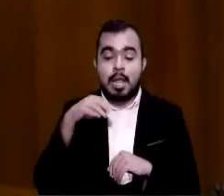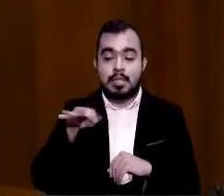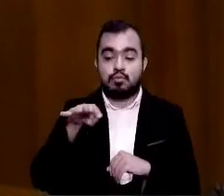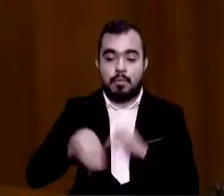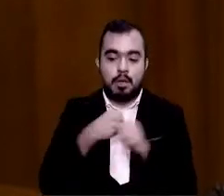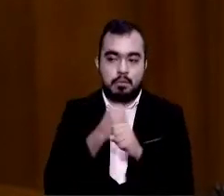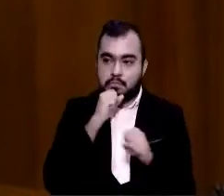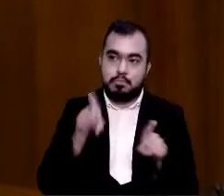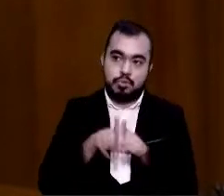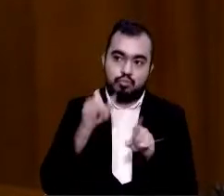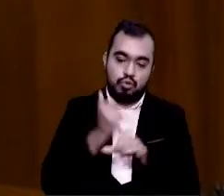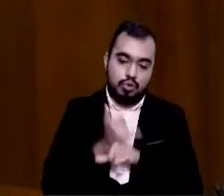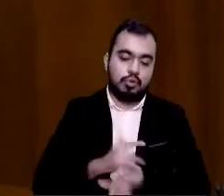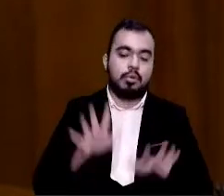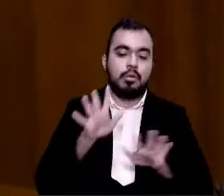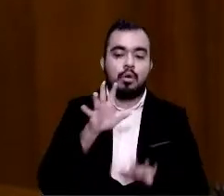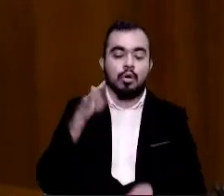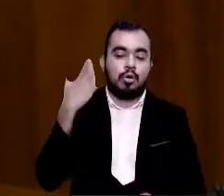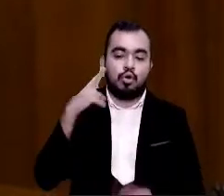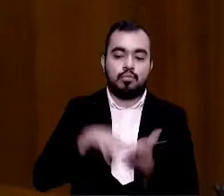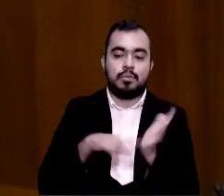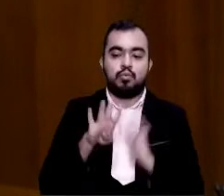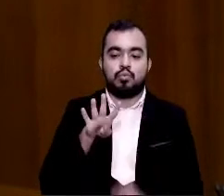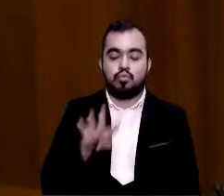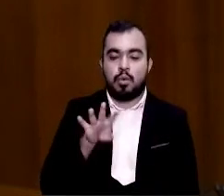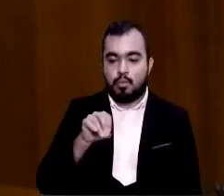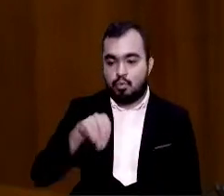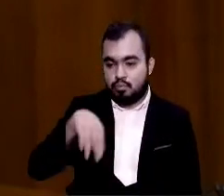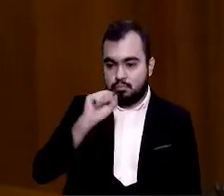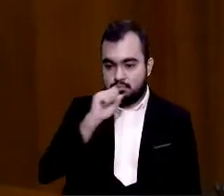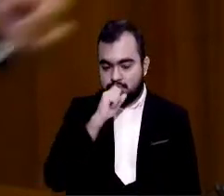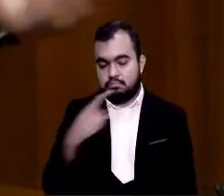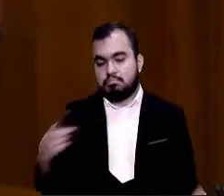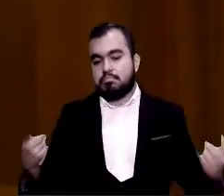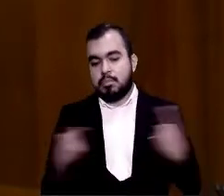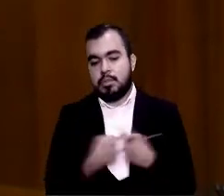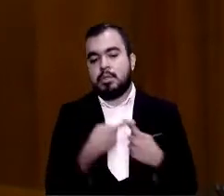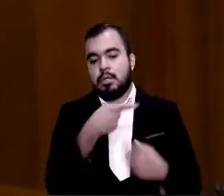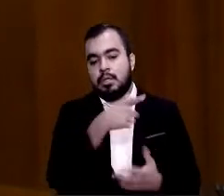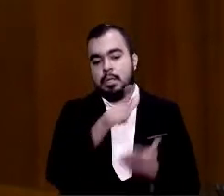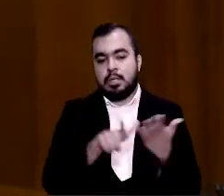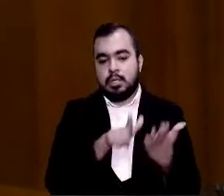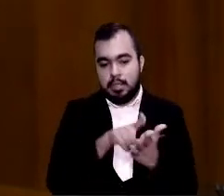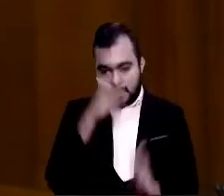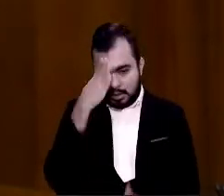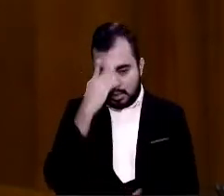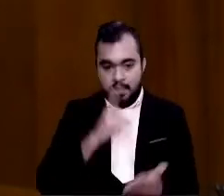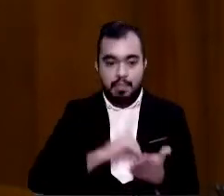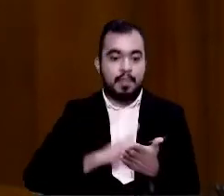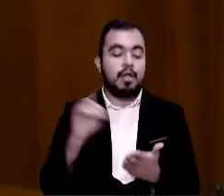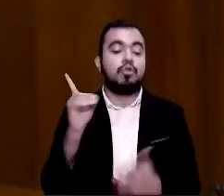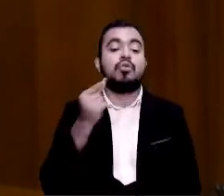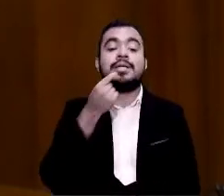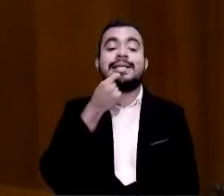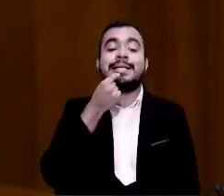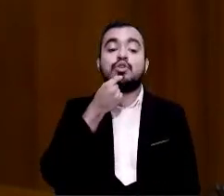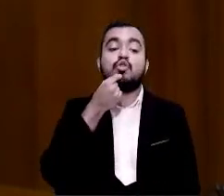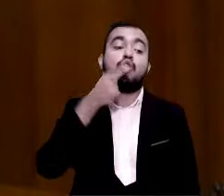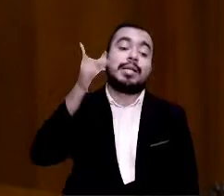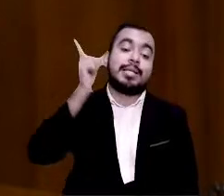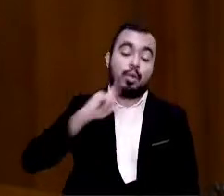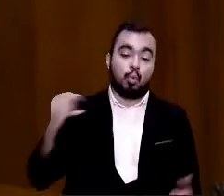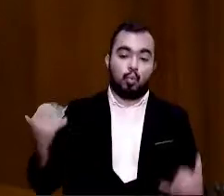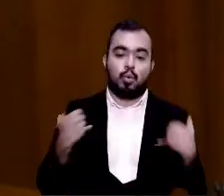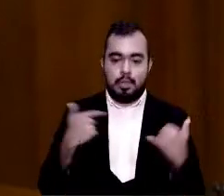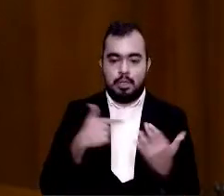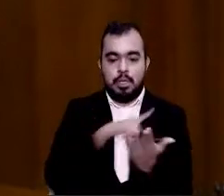Mundial de la Salud en 2019, lo que va en contra de lo establecido en la Ley General de los Derechos de las Niñas, Niños y Adolescentes,